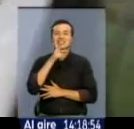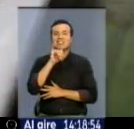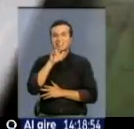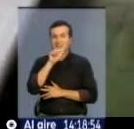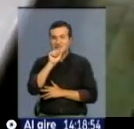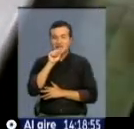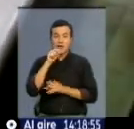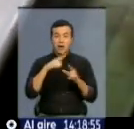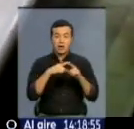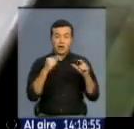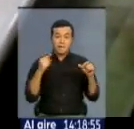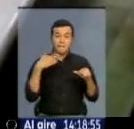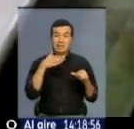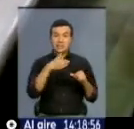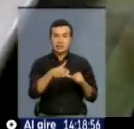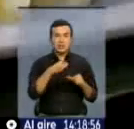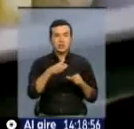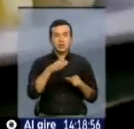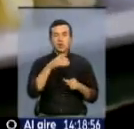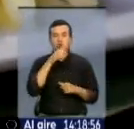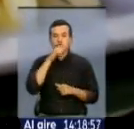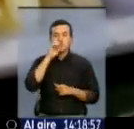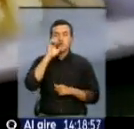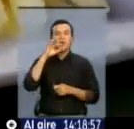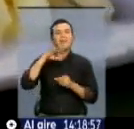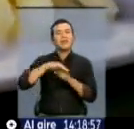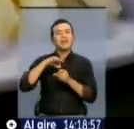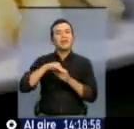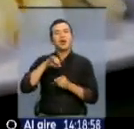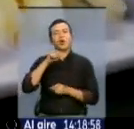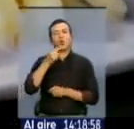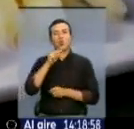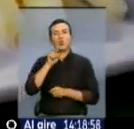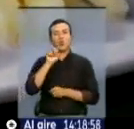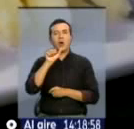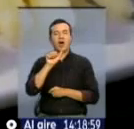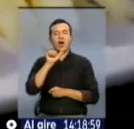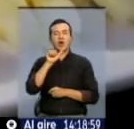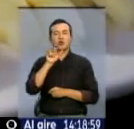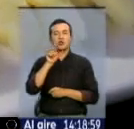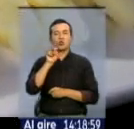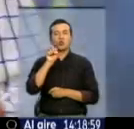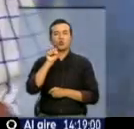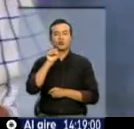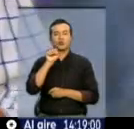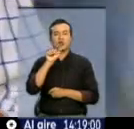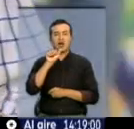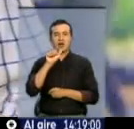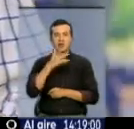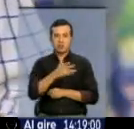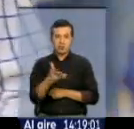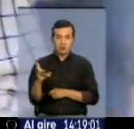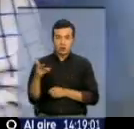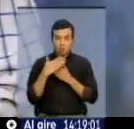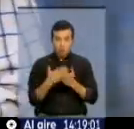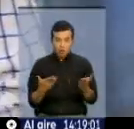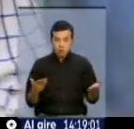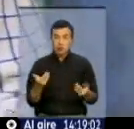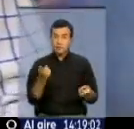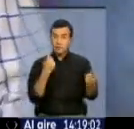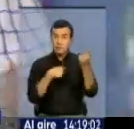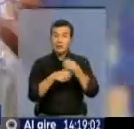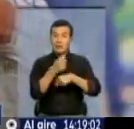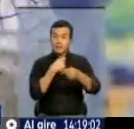buena tilapia con jarras refrescantes de guayusa amazónica. Y esos productos se les